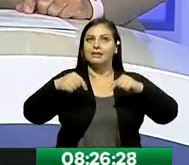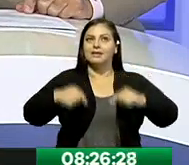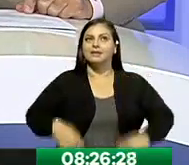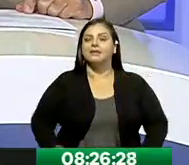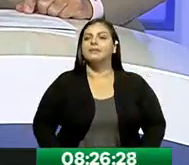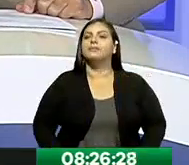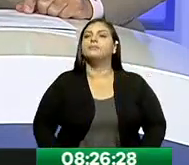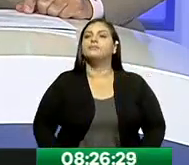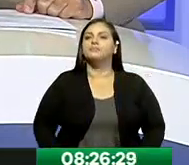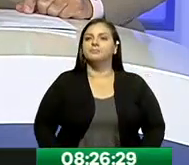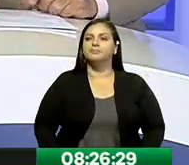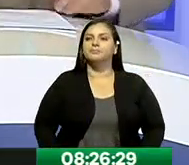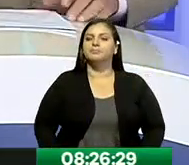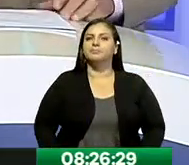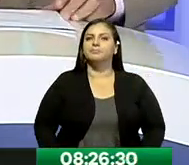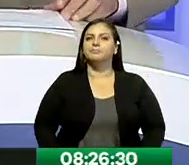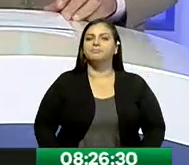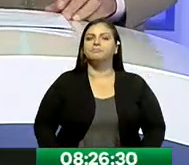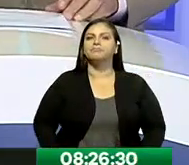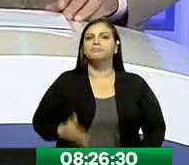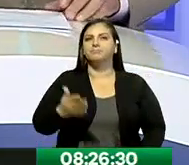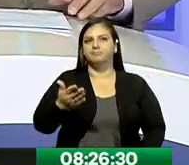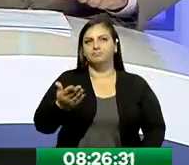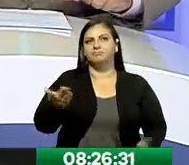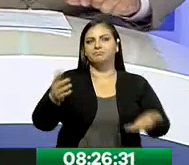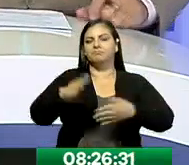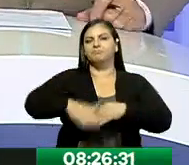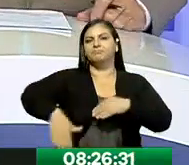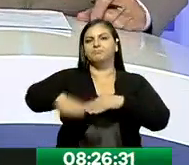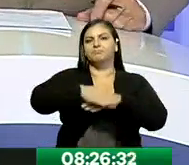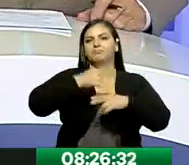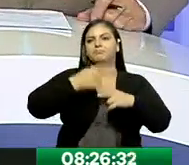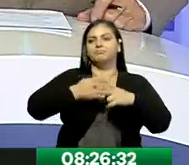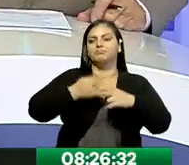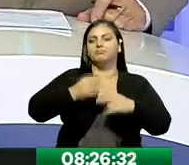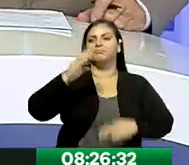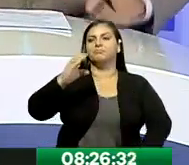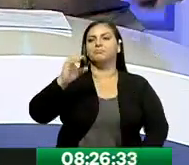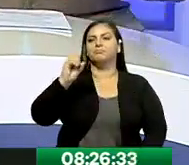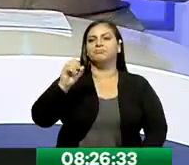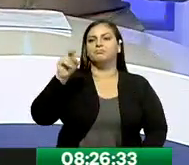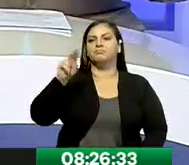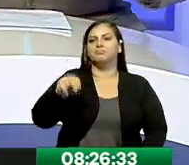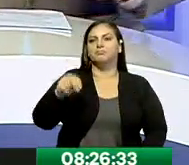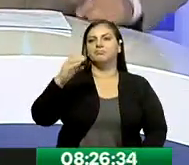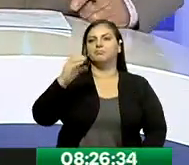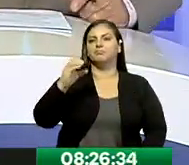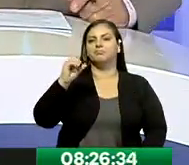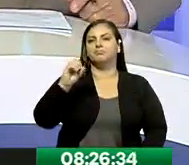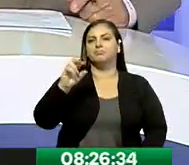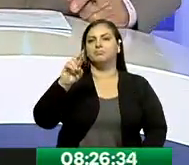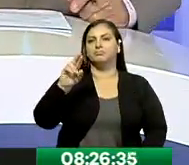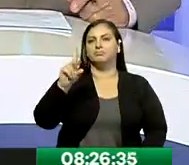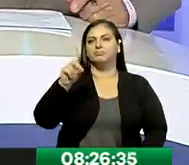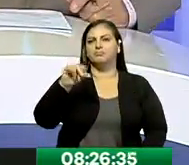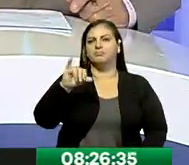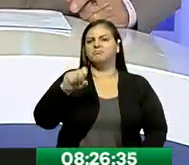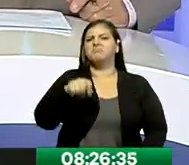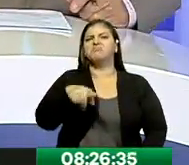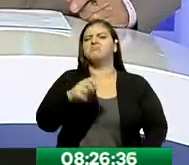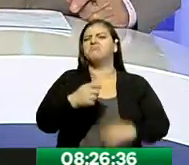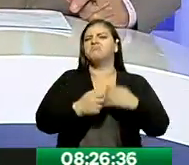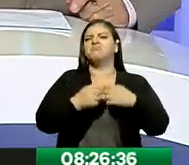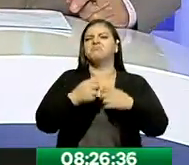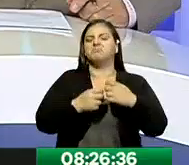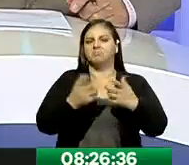La Concordia. La comunidad nos pide aquí, es por supuesto que nosotros hemos llegado. Claro. Le comento la situación que